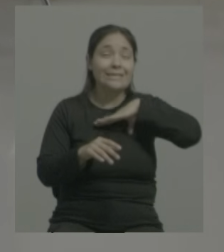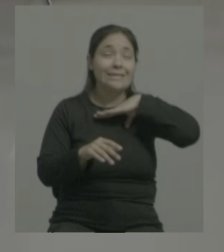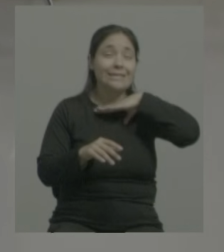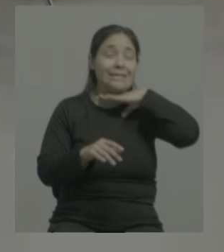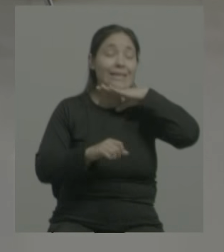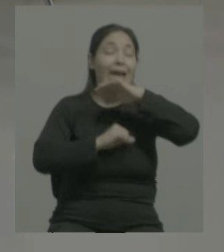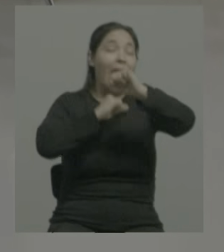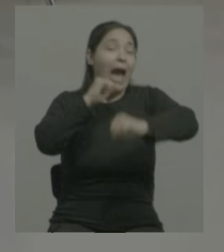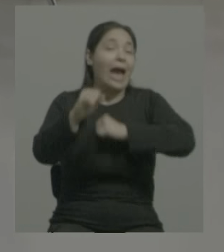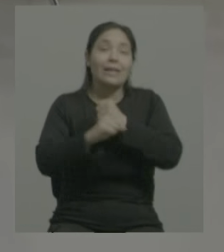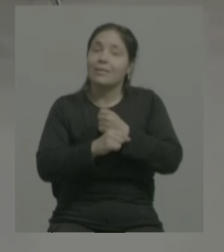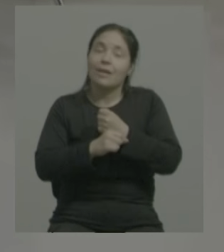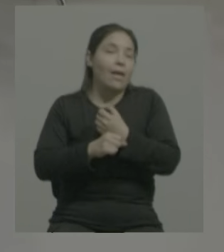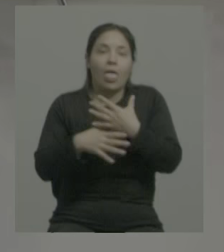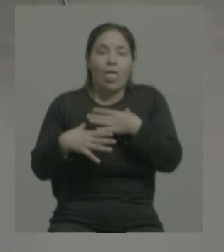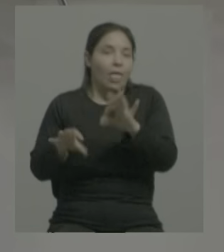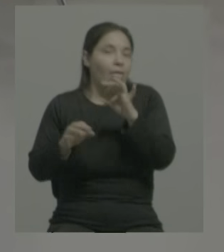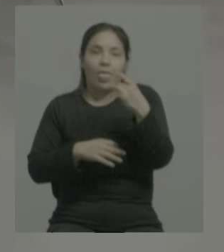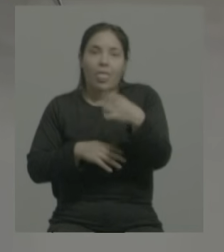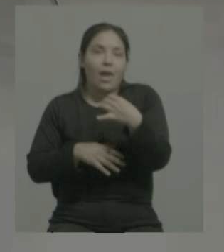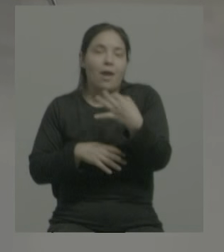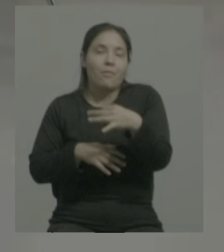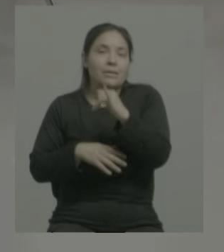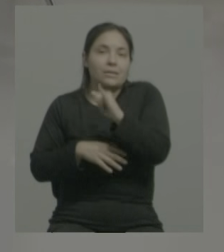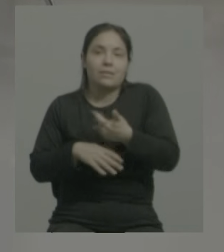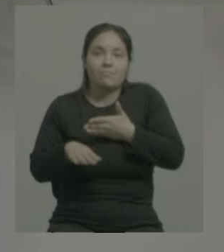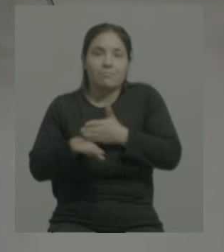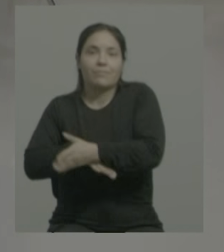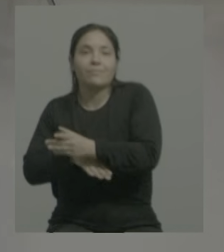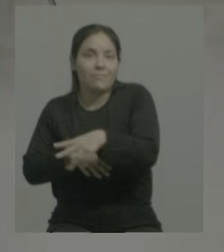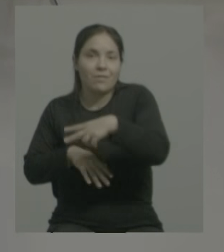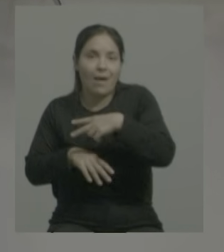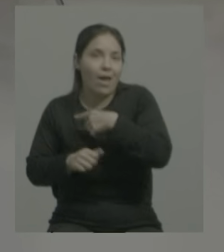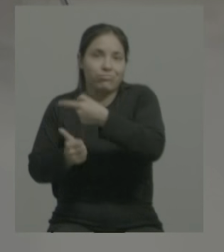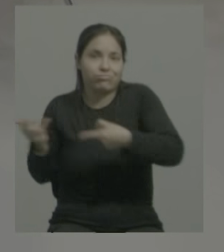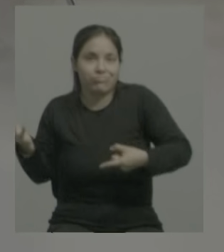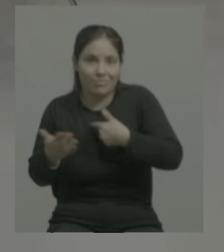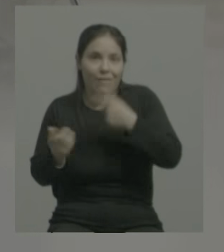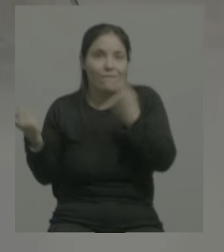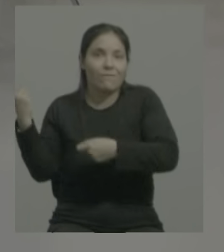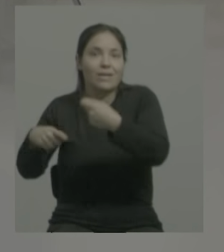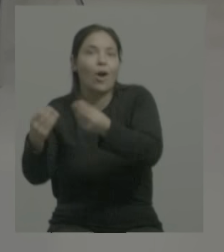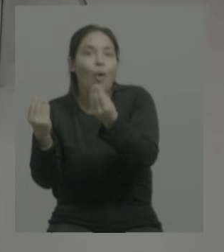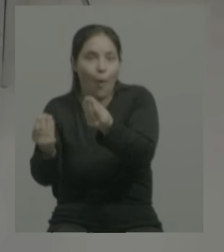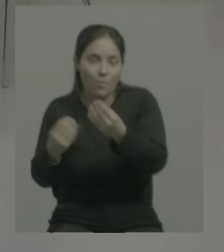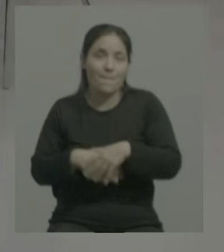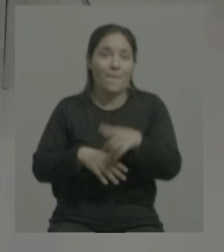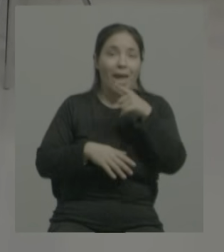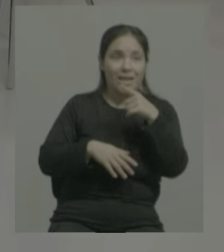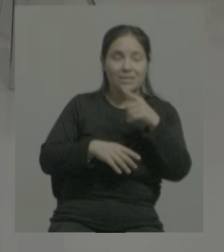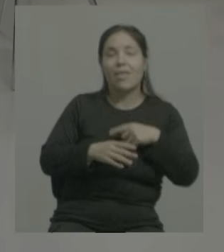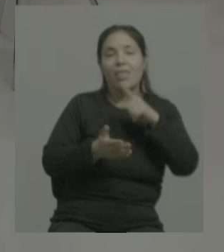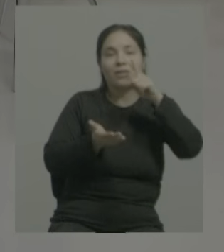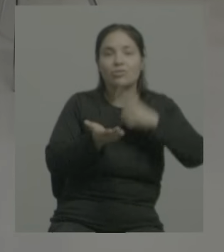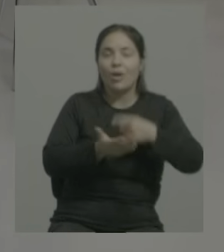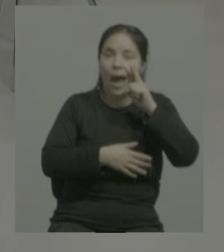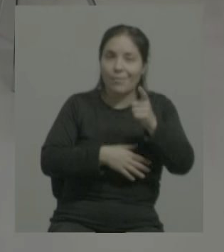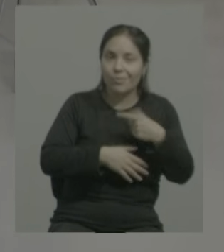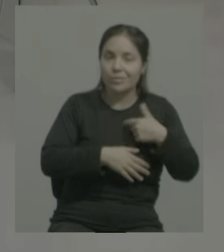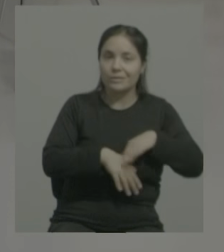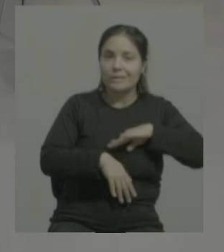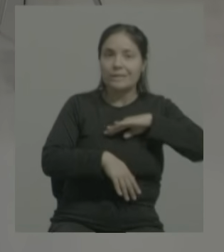otra forma para financiar educación, ciencia. Digo, se viene hablando de estas políticas que son asfixiantes y que